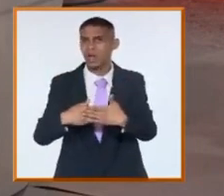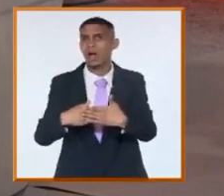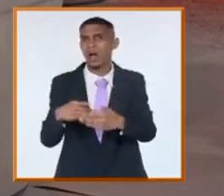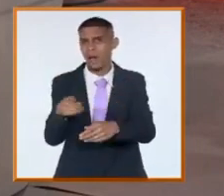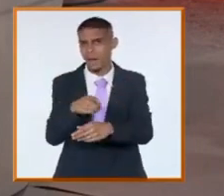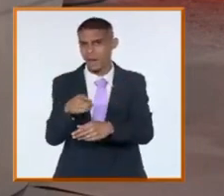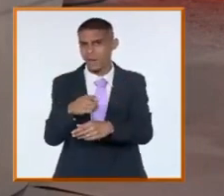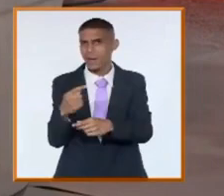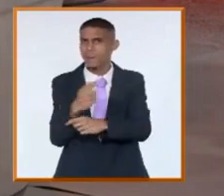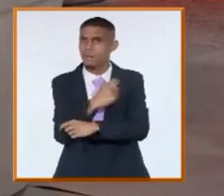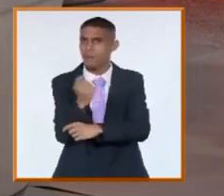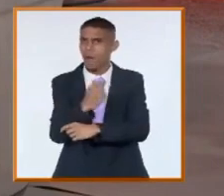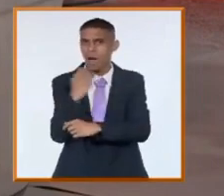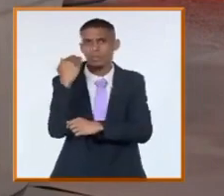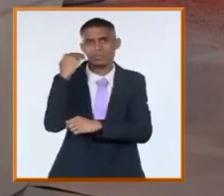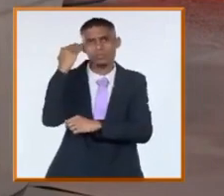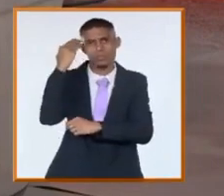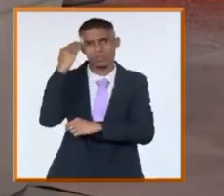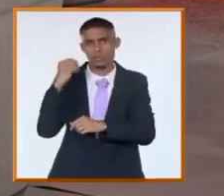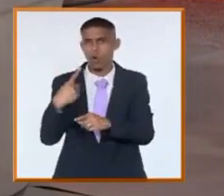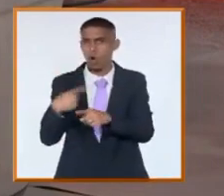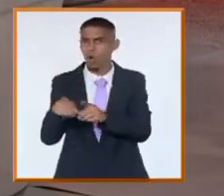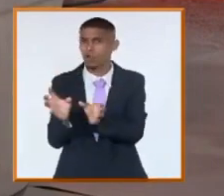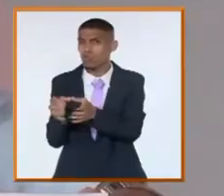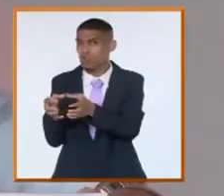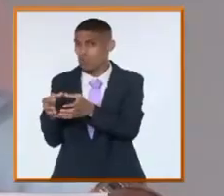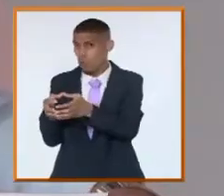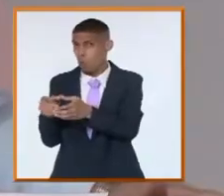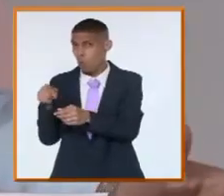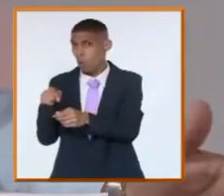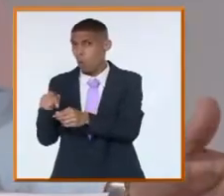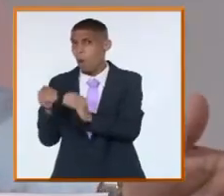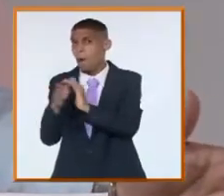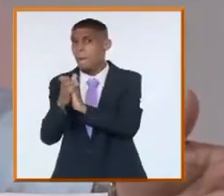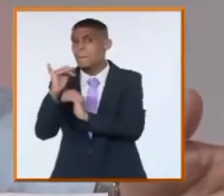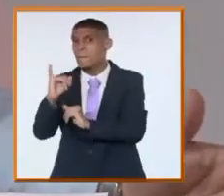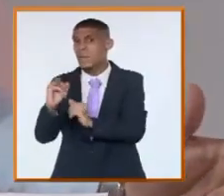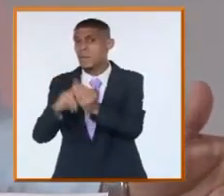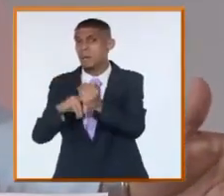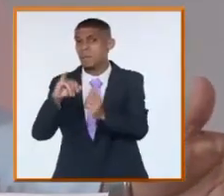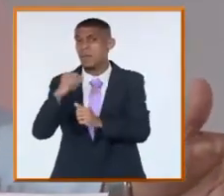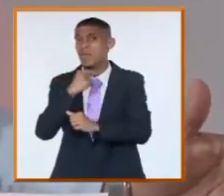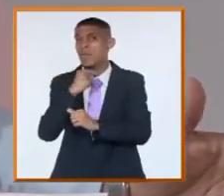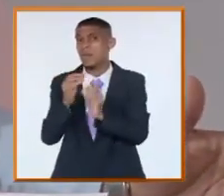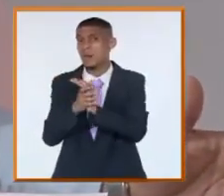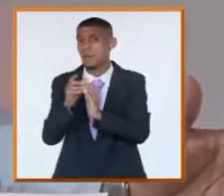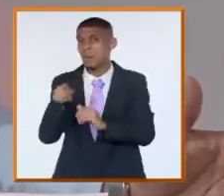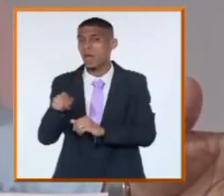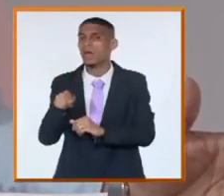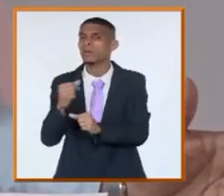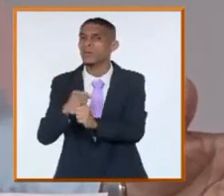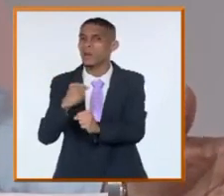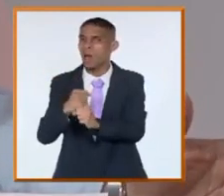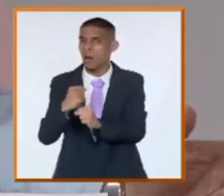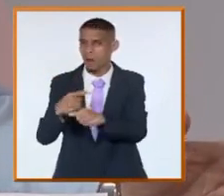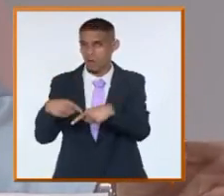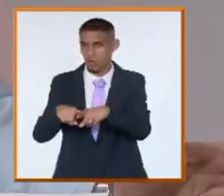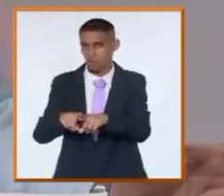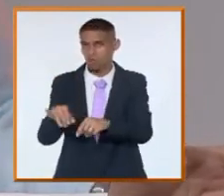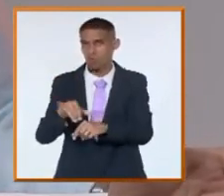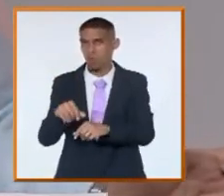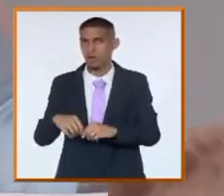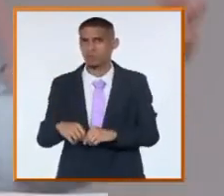un nivel de mi pyme que trabajan directamente con empresas constructoras nosotros tenemos hospitales que trabajamos aquí en la capital